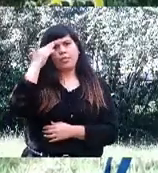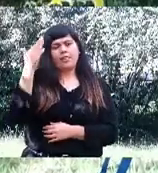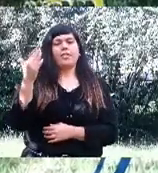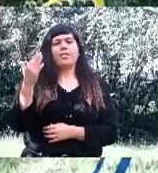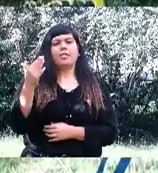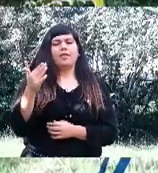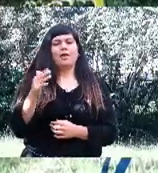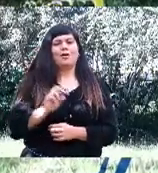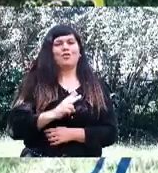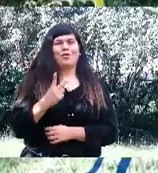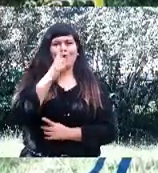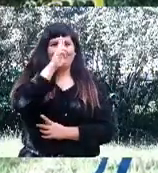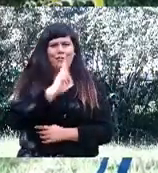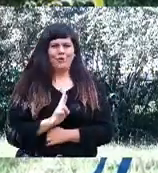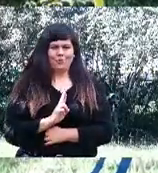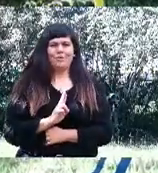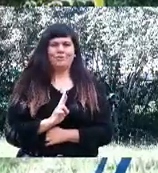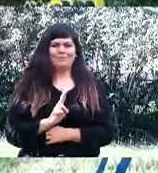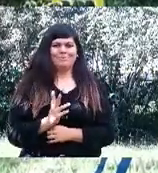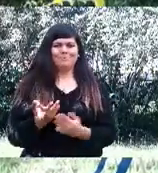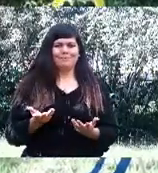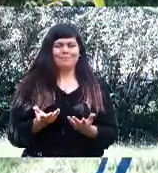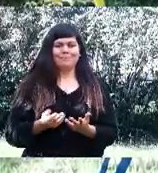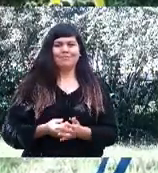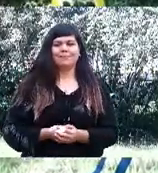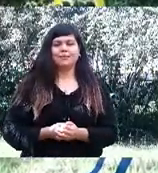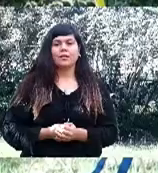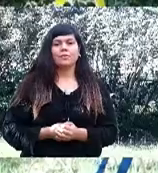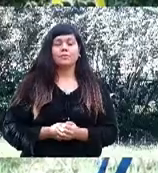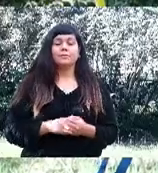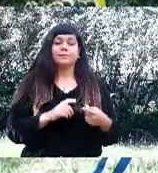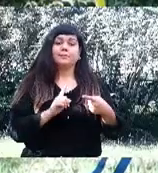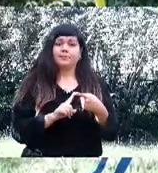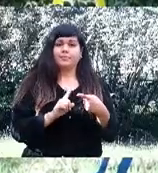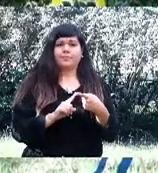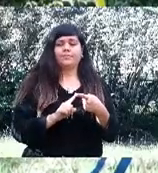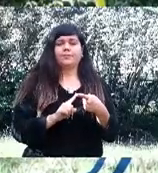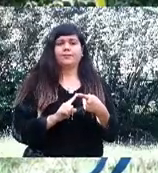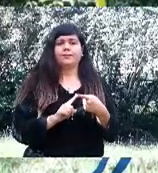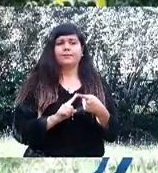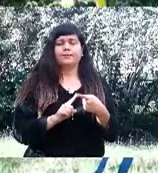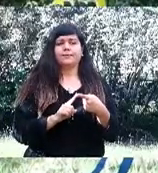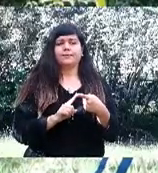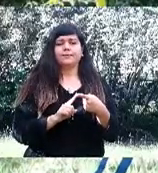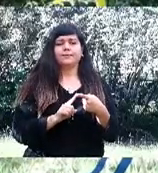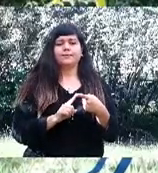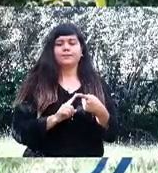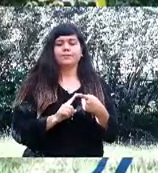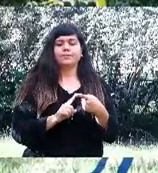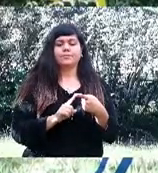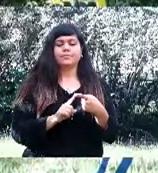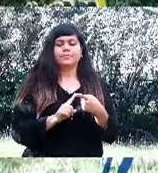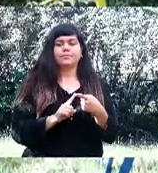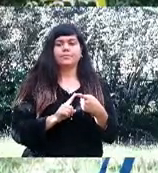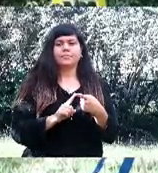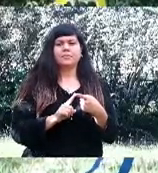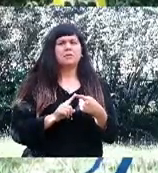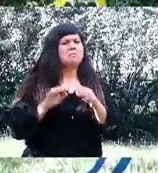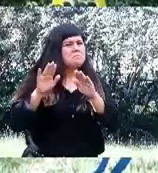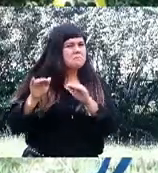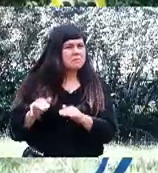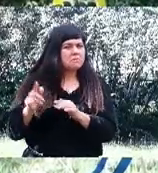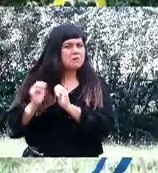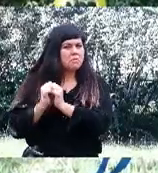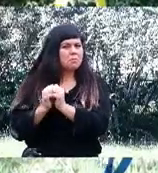como en un doble rol presente eh Por una parte eh a lo de la misma manera que lo van a hacer